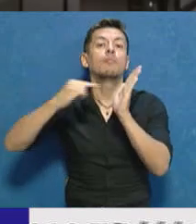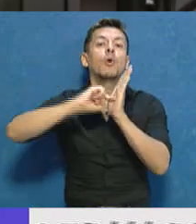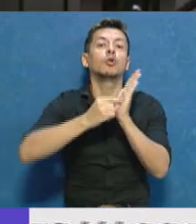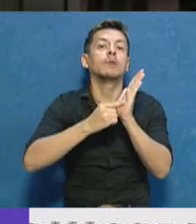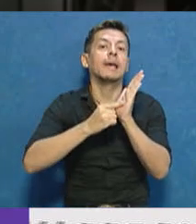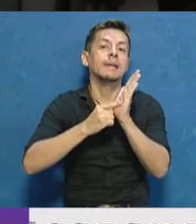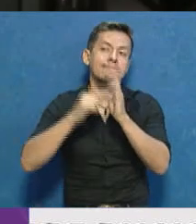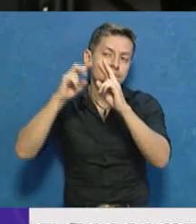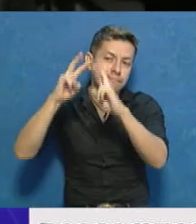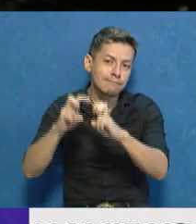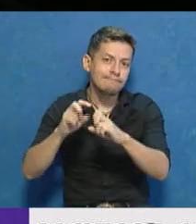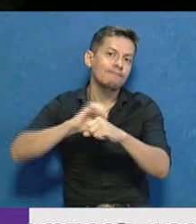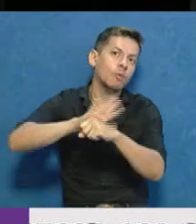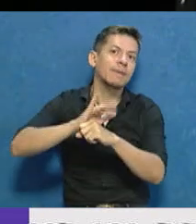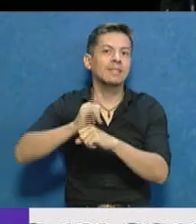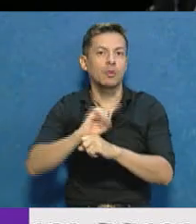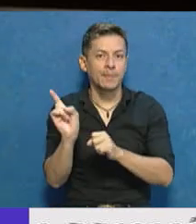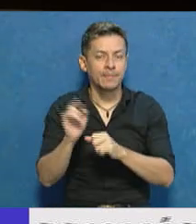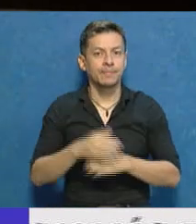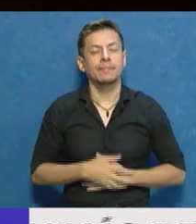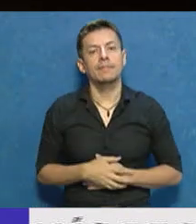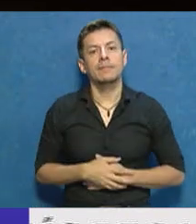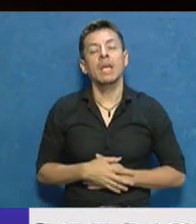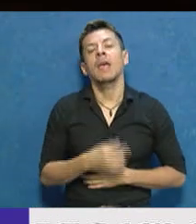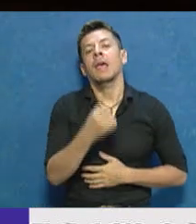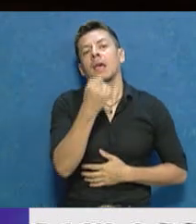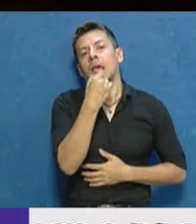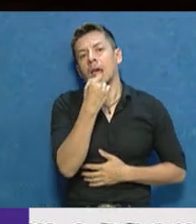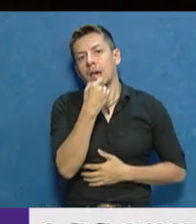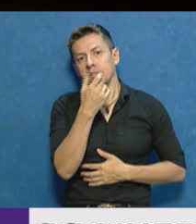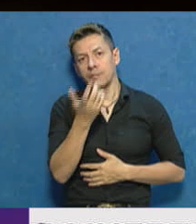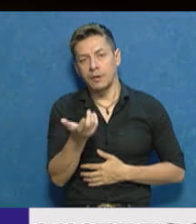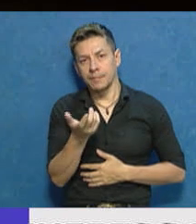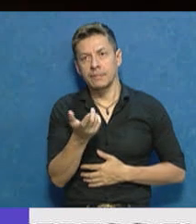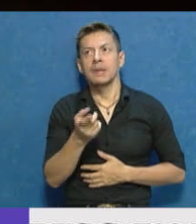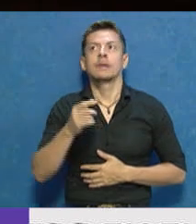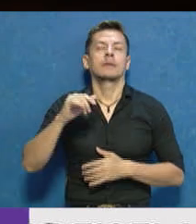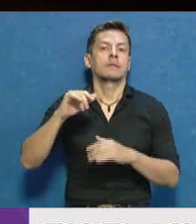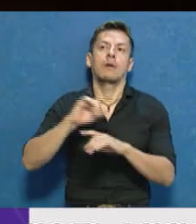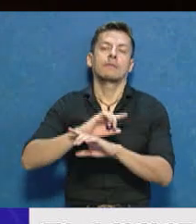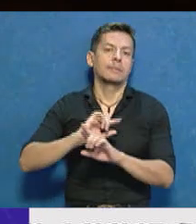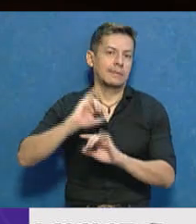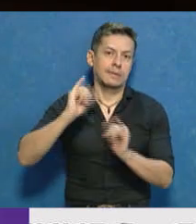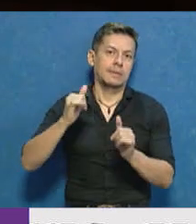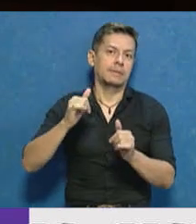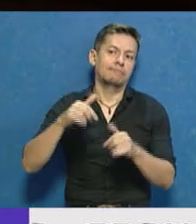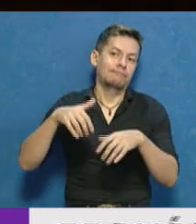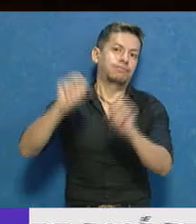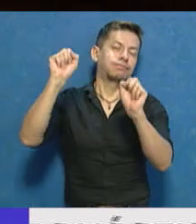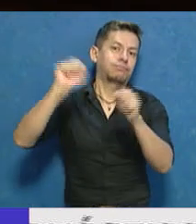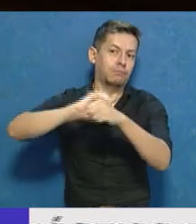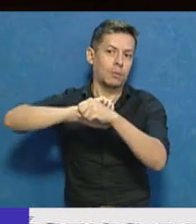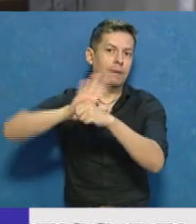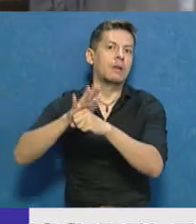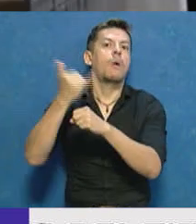posibilidad. A partir de una supuesta confirmación, ¿cuál sería ahí, a partir de allí, el protocolo y el procedimiento?